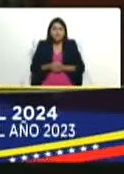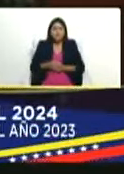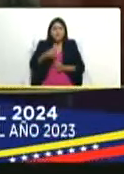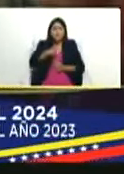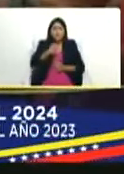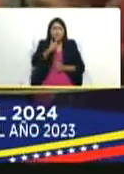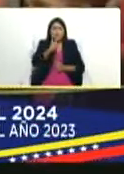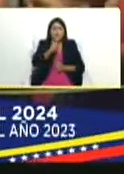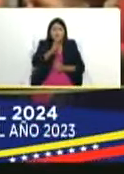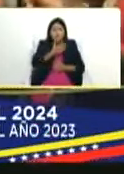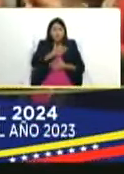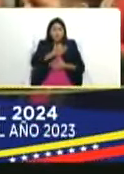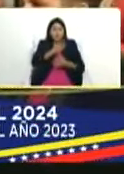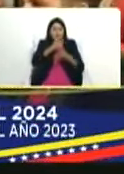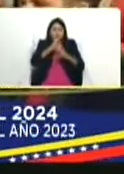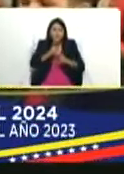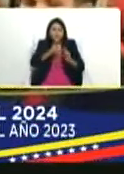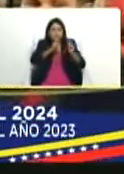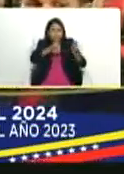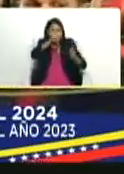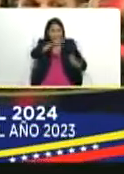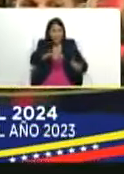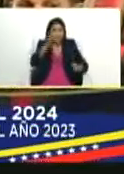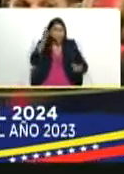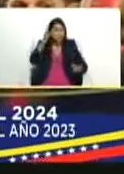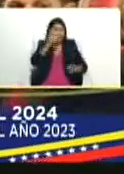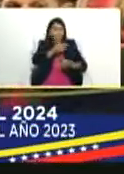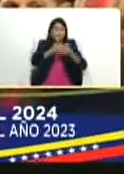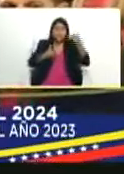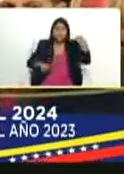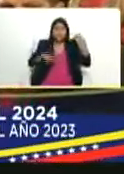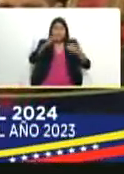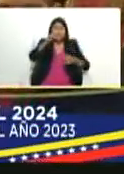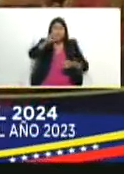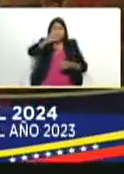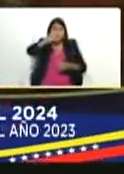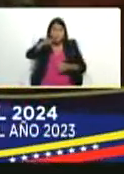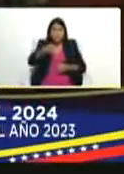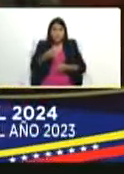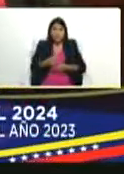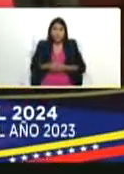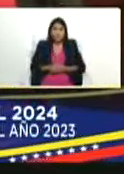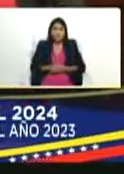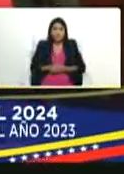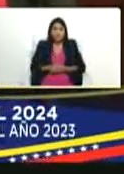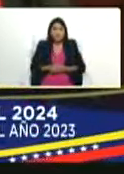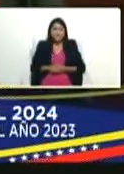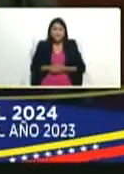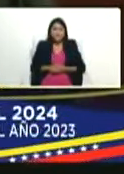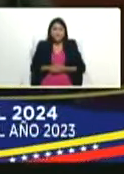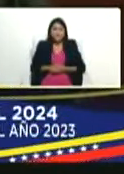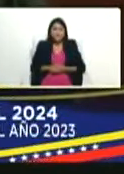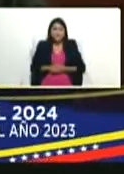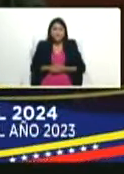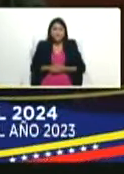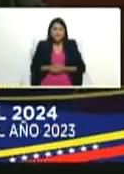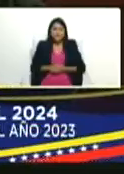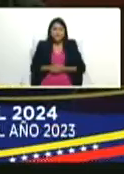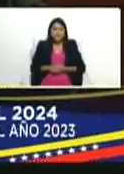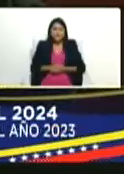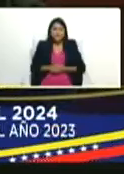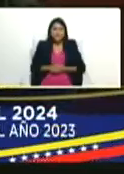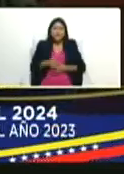mis mejores deseos a la presidenta del Tribunal Supremo de Justicia, magistrada Carilia Beatriz Rodríguez y a